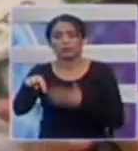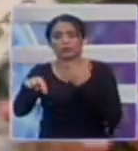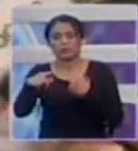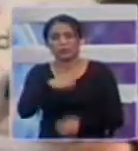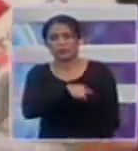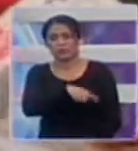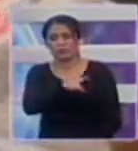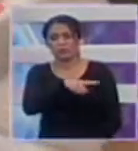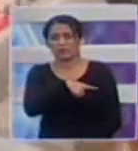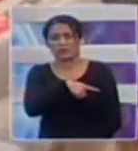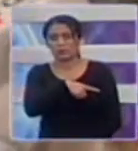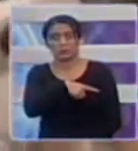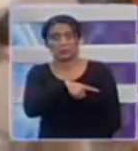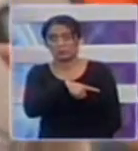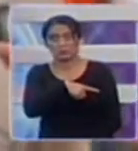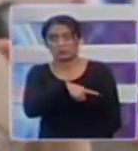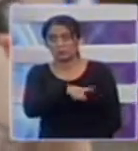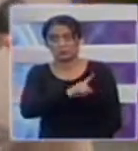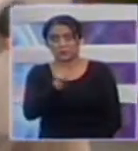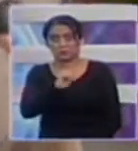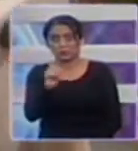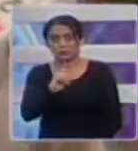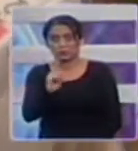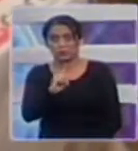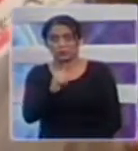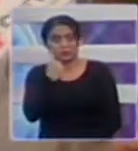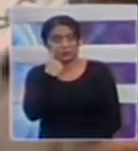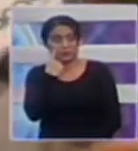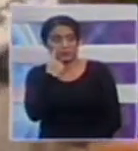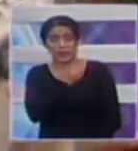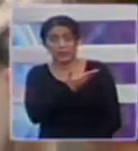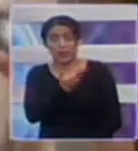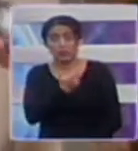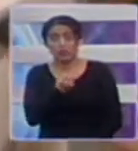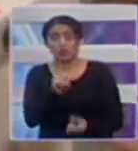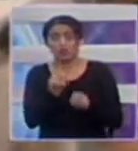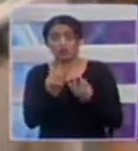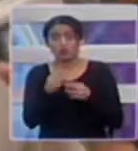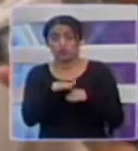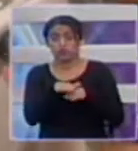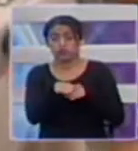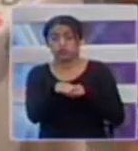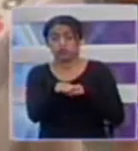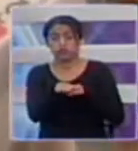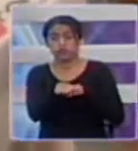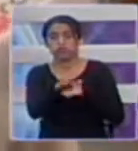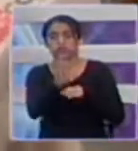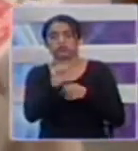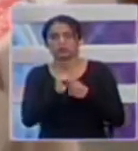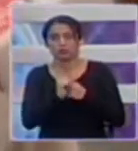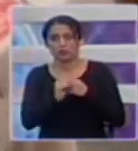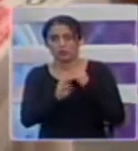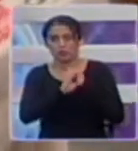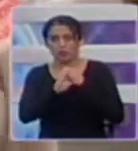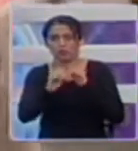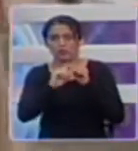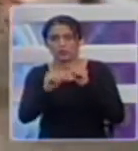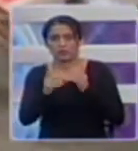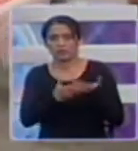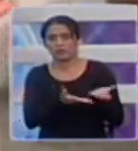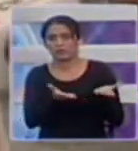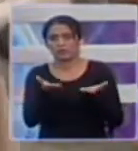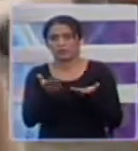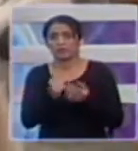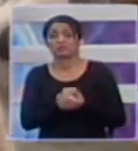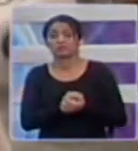no, definitivamente no. Vean, número uno, el tráfico vehicular es muy pesado, tanto en vehículos particulares como la metrovía